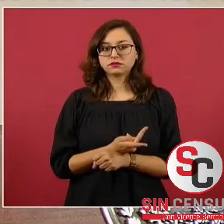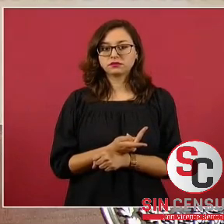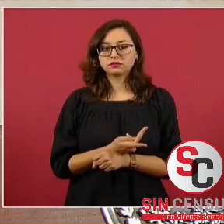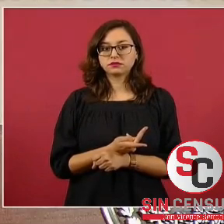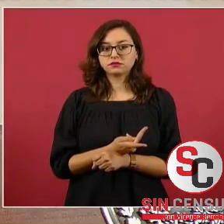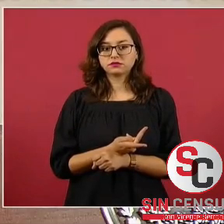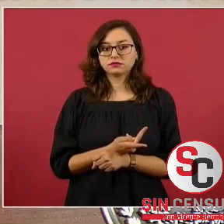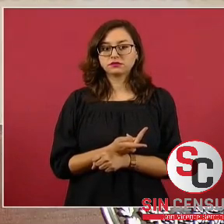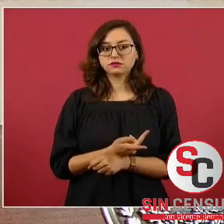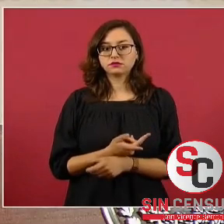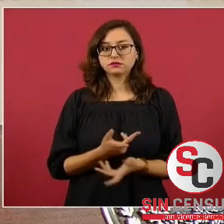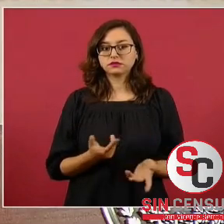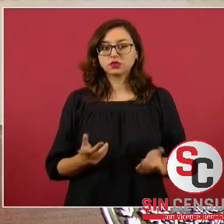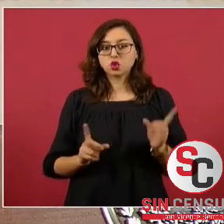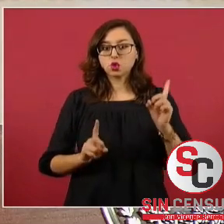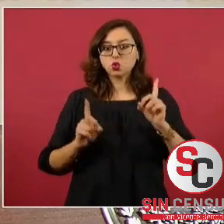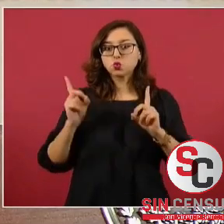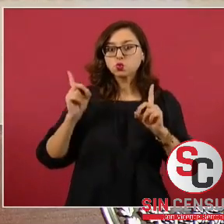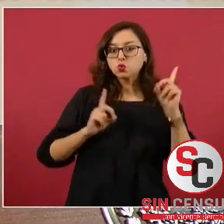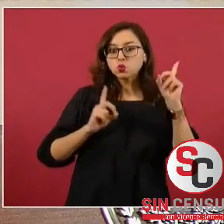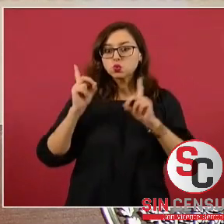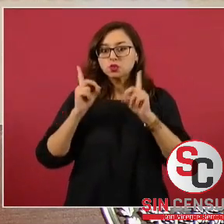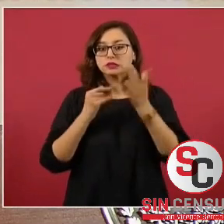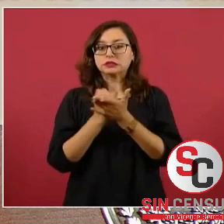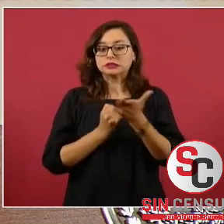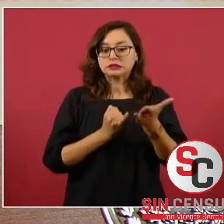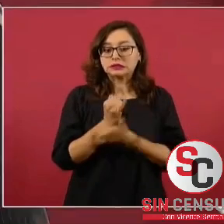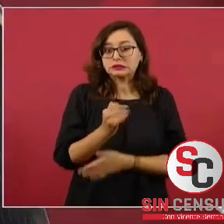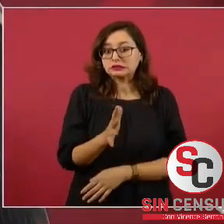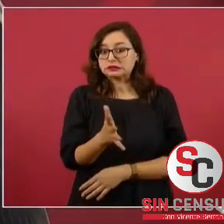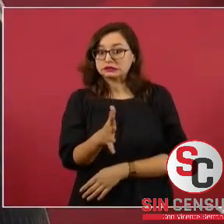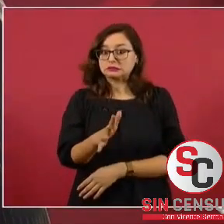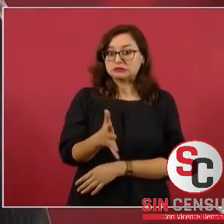gobiernos indecisos, blandengues.